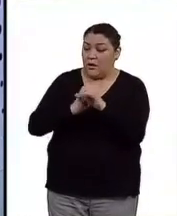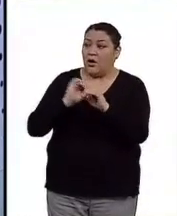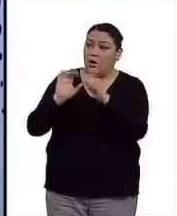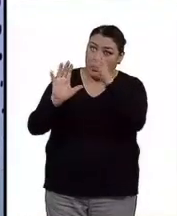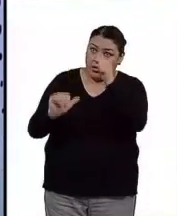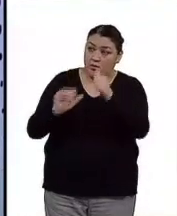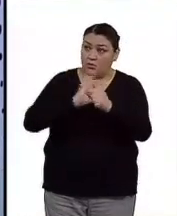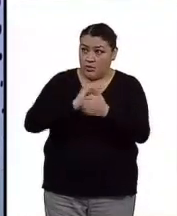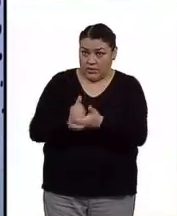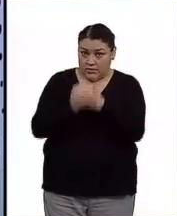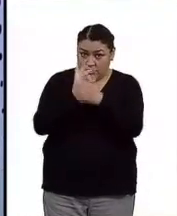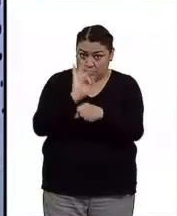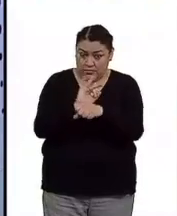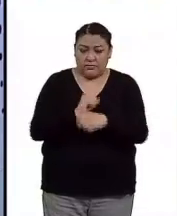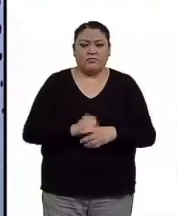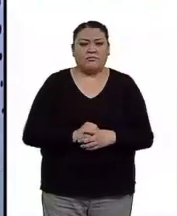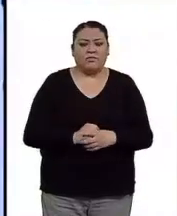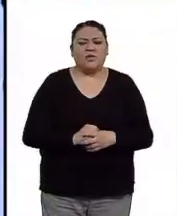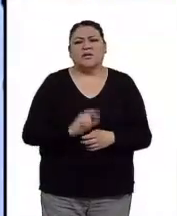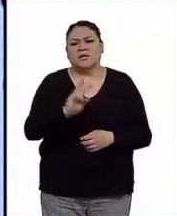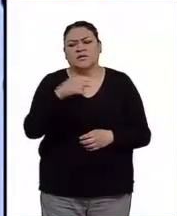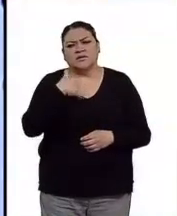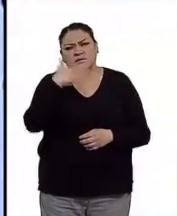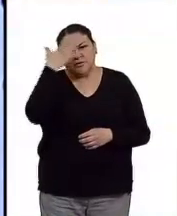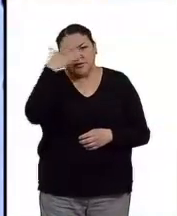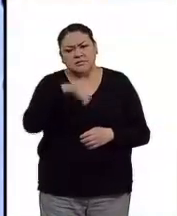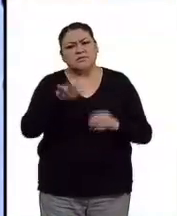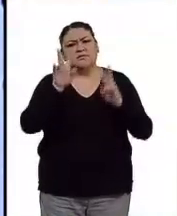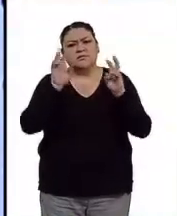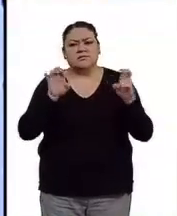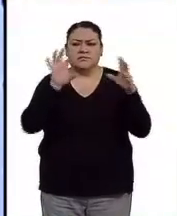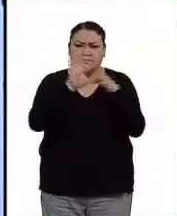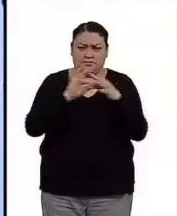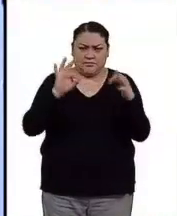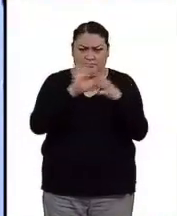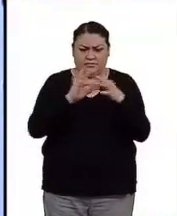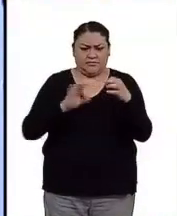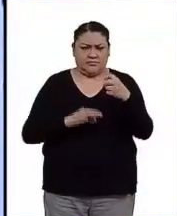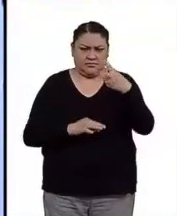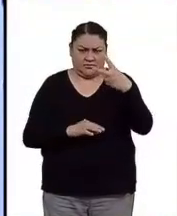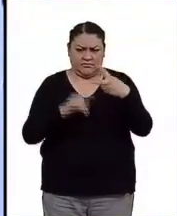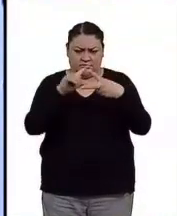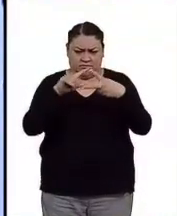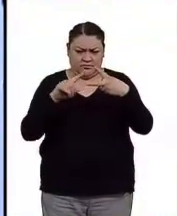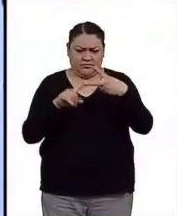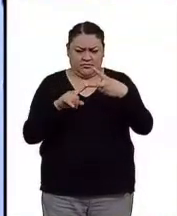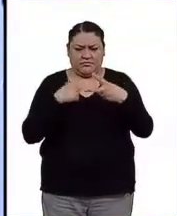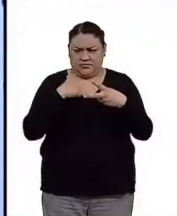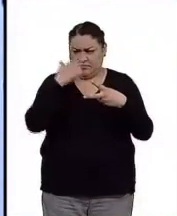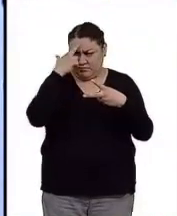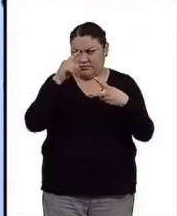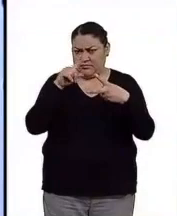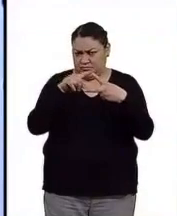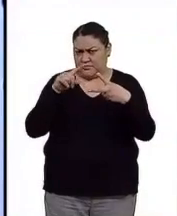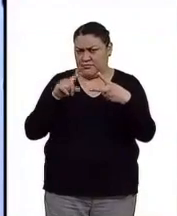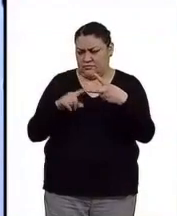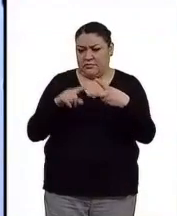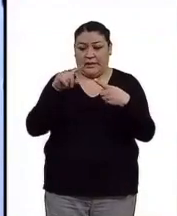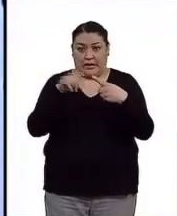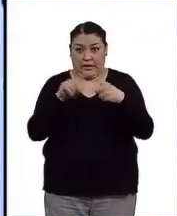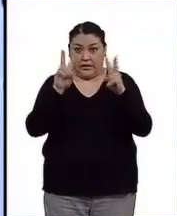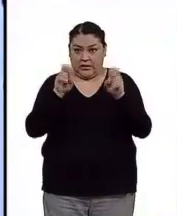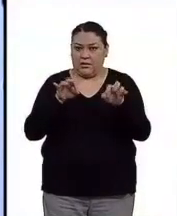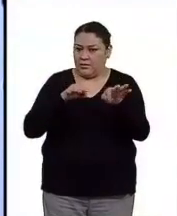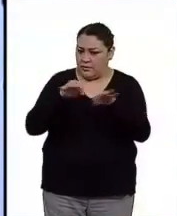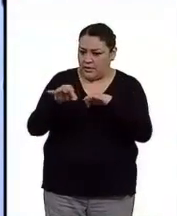problemática? Bueno, este tema se ha abordado desde dos ámbitos, me parece, a nivel internacional. Desde el ámbito meramente laboral, ¿no?